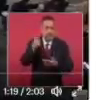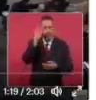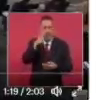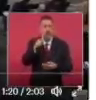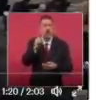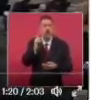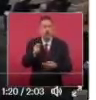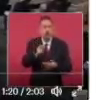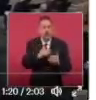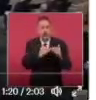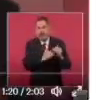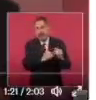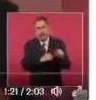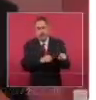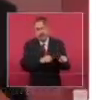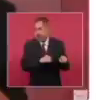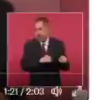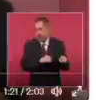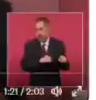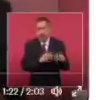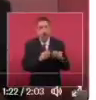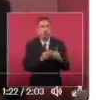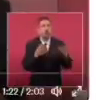para limitar